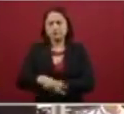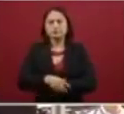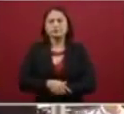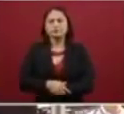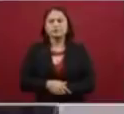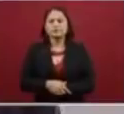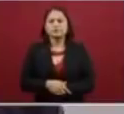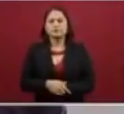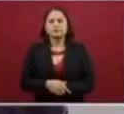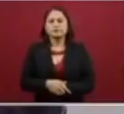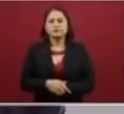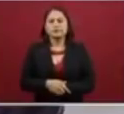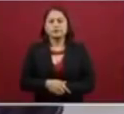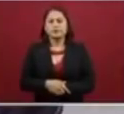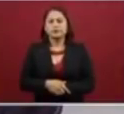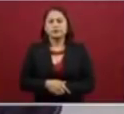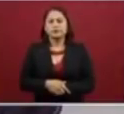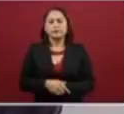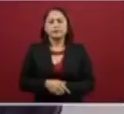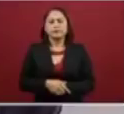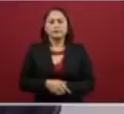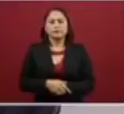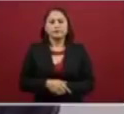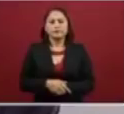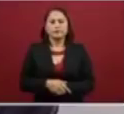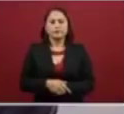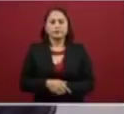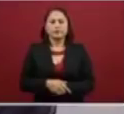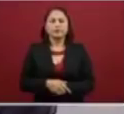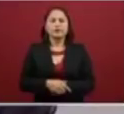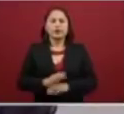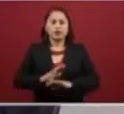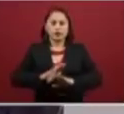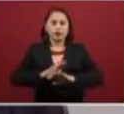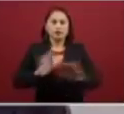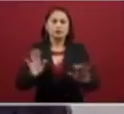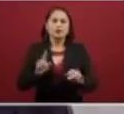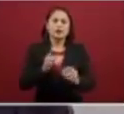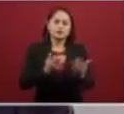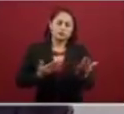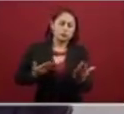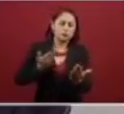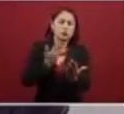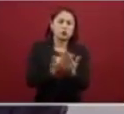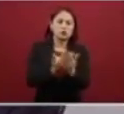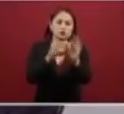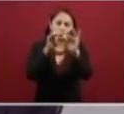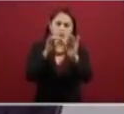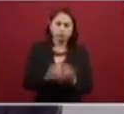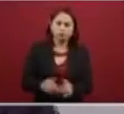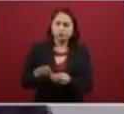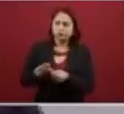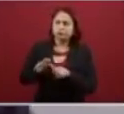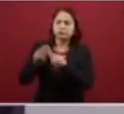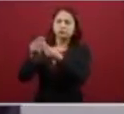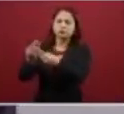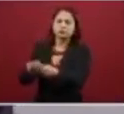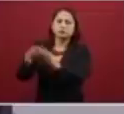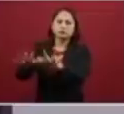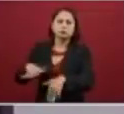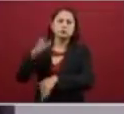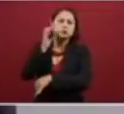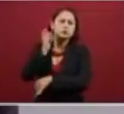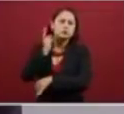Ya se presentó la propuesta al Congreso de la Unión para reformar el